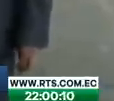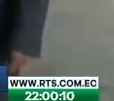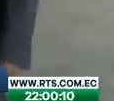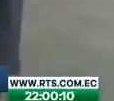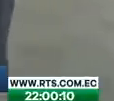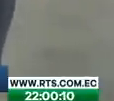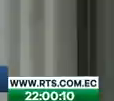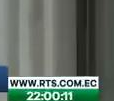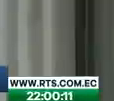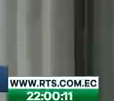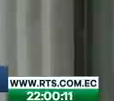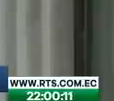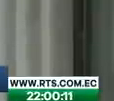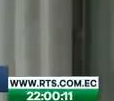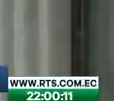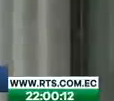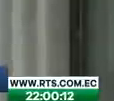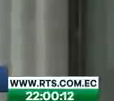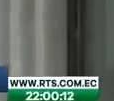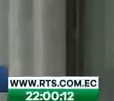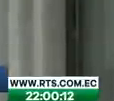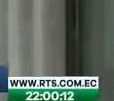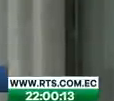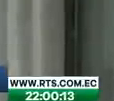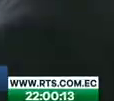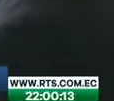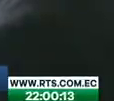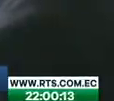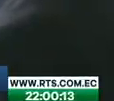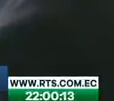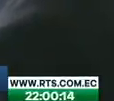por el caso Sobornos 2012-2016.